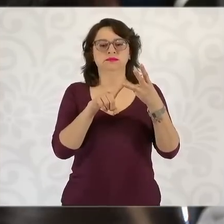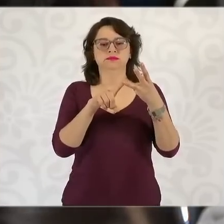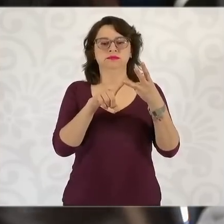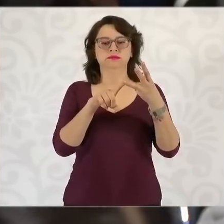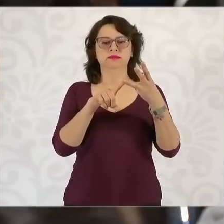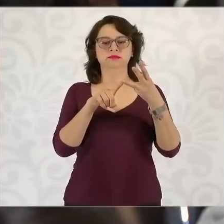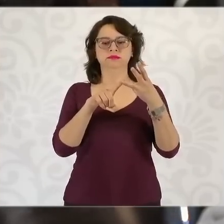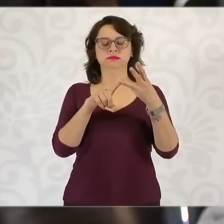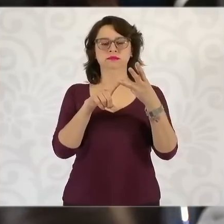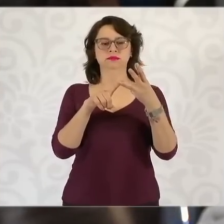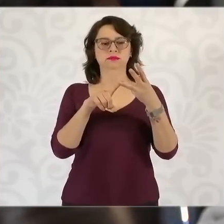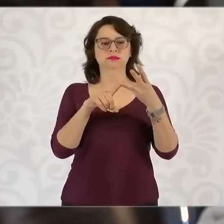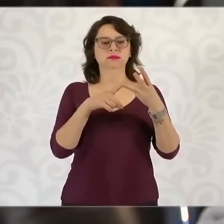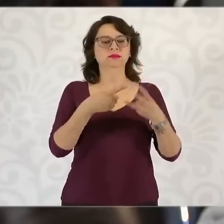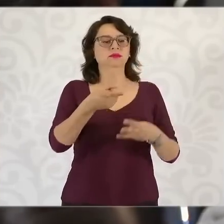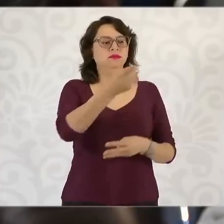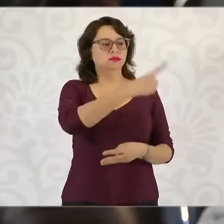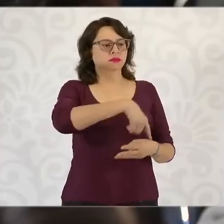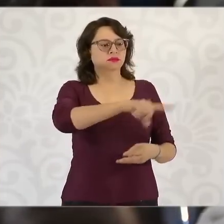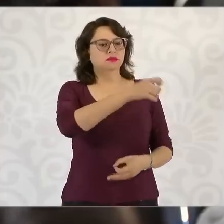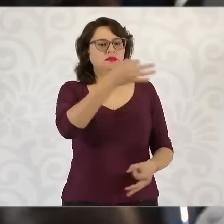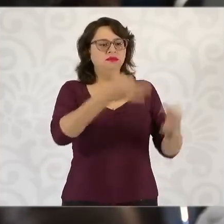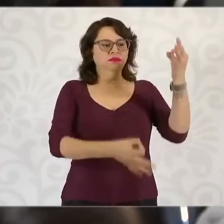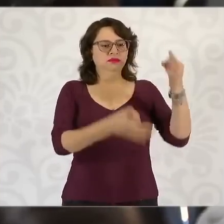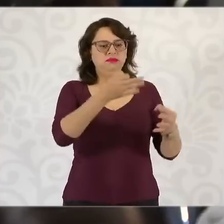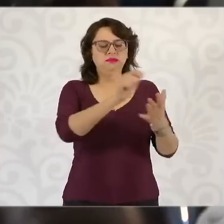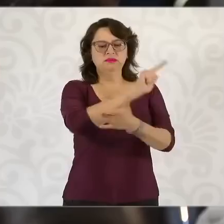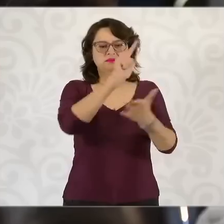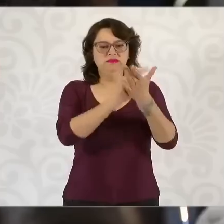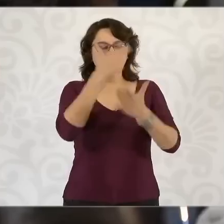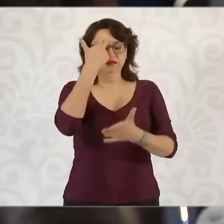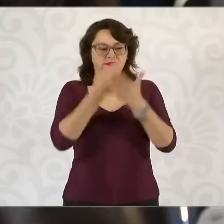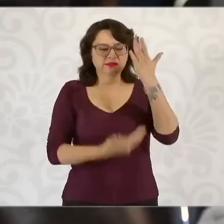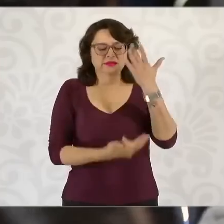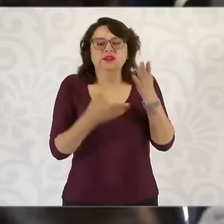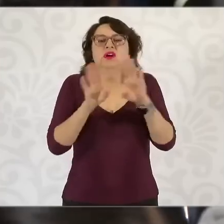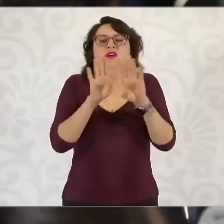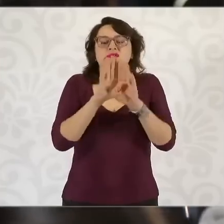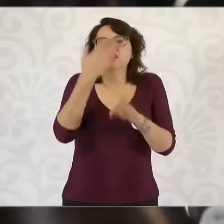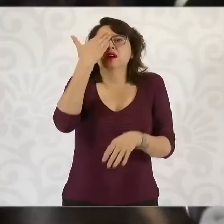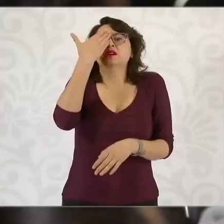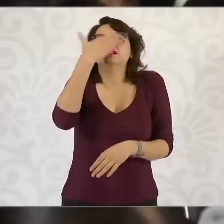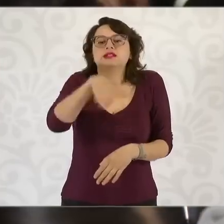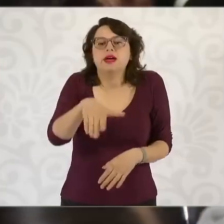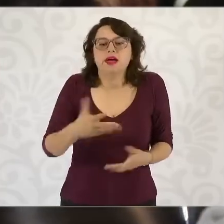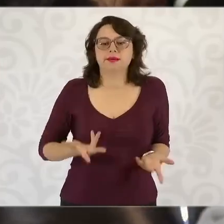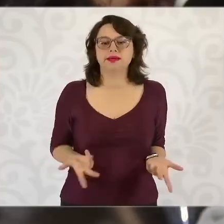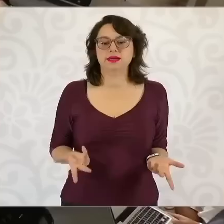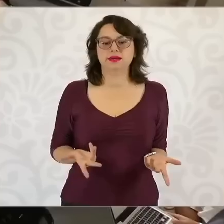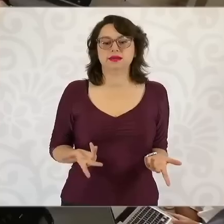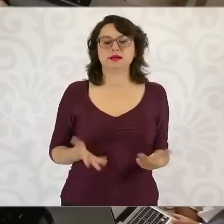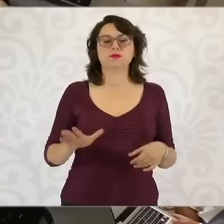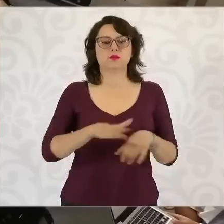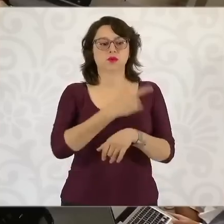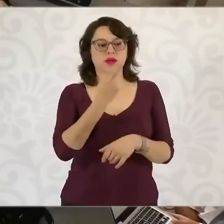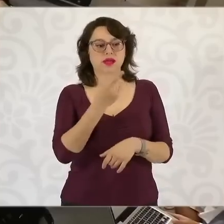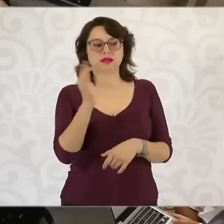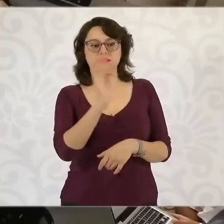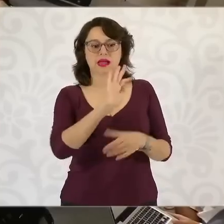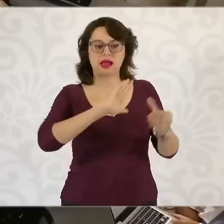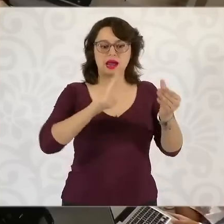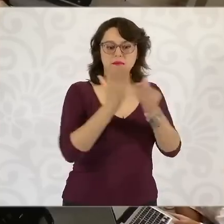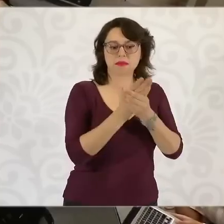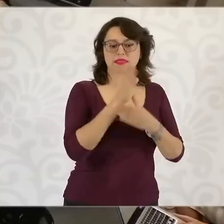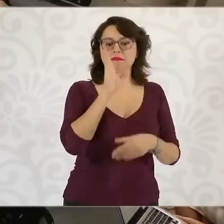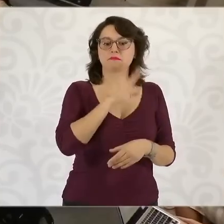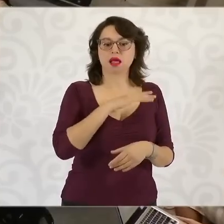para considerar que estos jueces han incurrido en alguna irregularidad? Es decir, las carpetas han estado mal